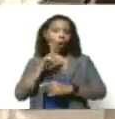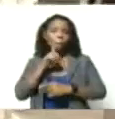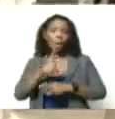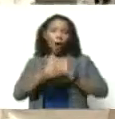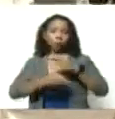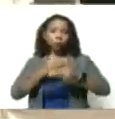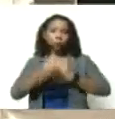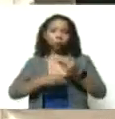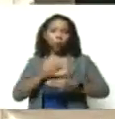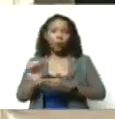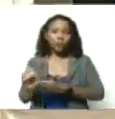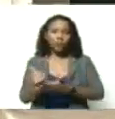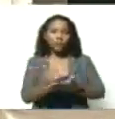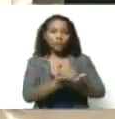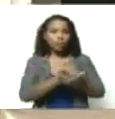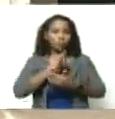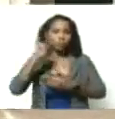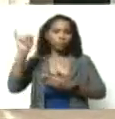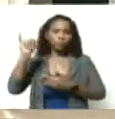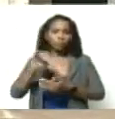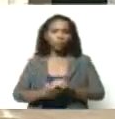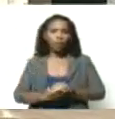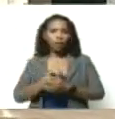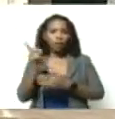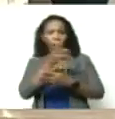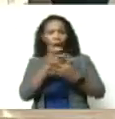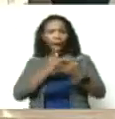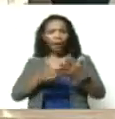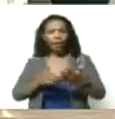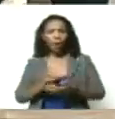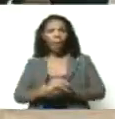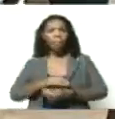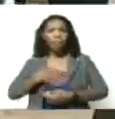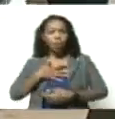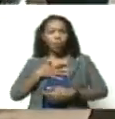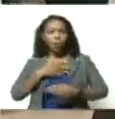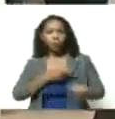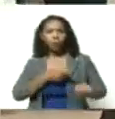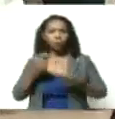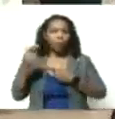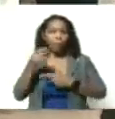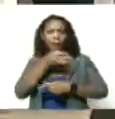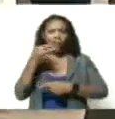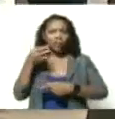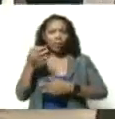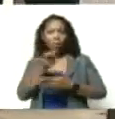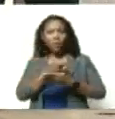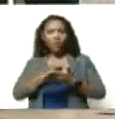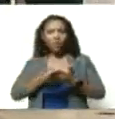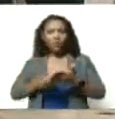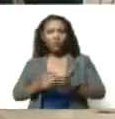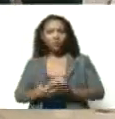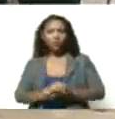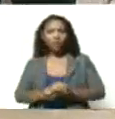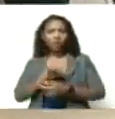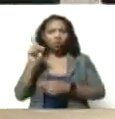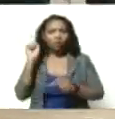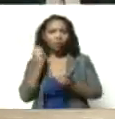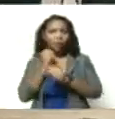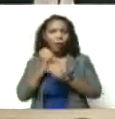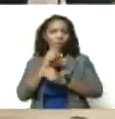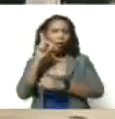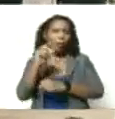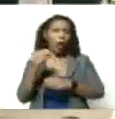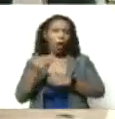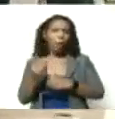hecho, recogía la denuncia en sus escritos, pudo llevar con calidad literaria su labor también